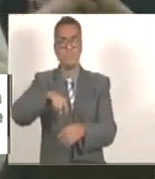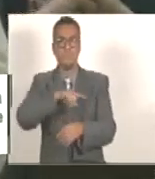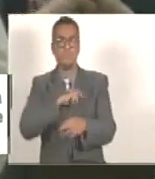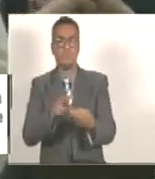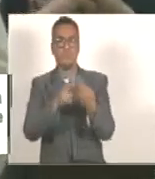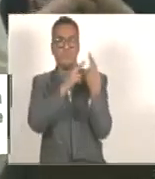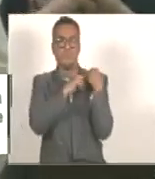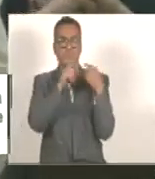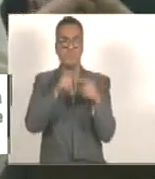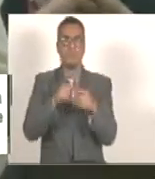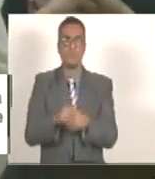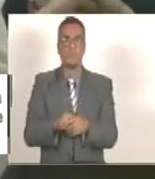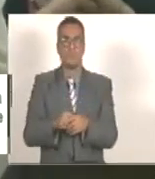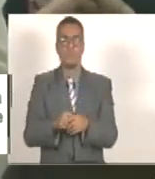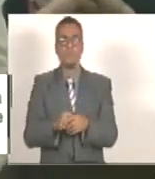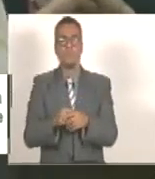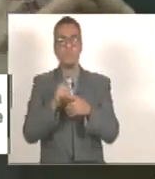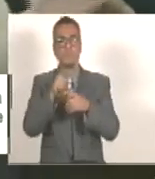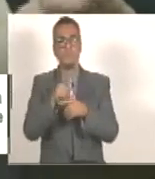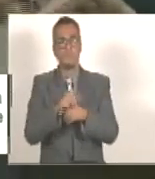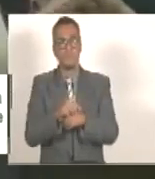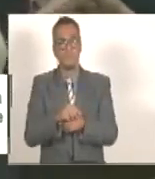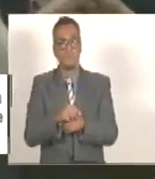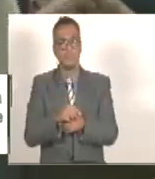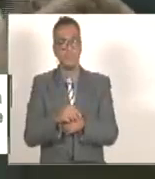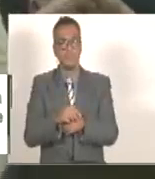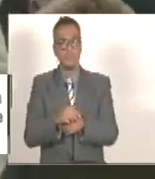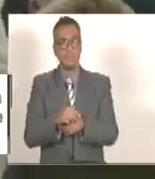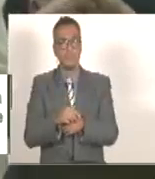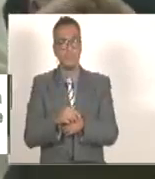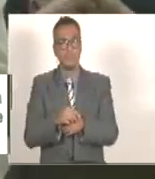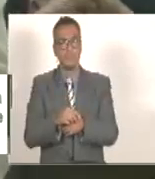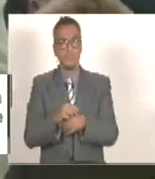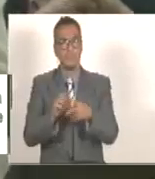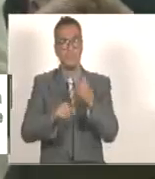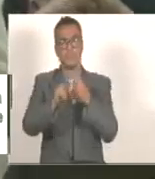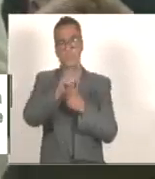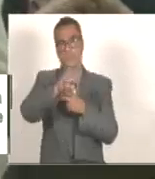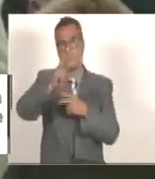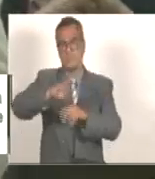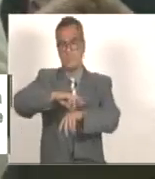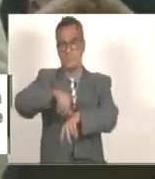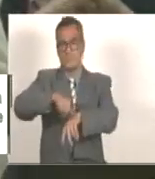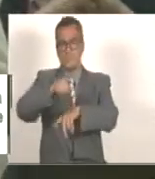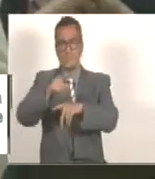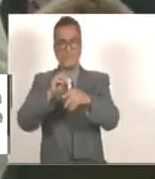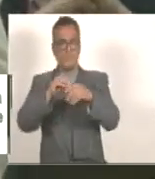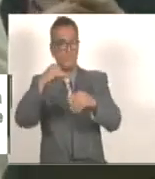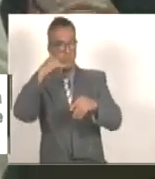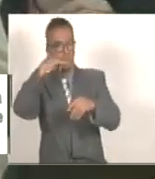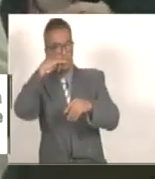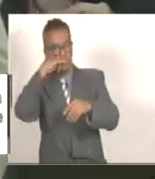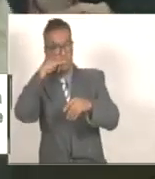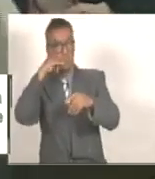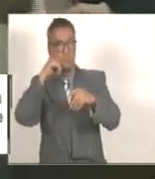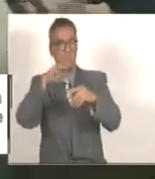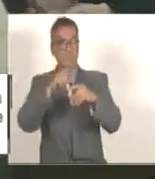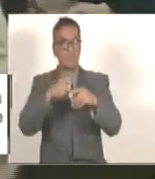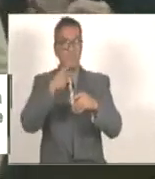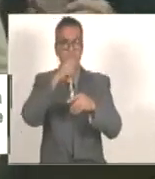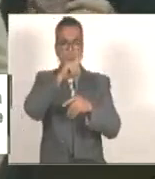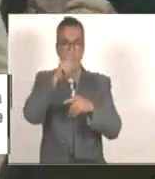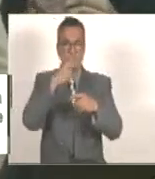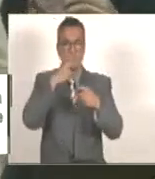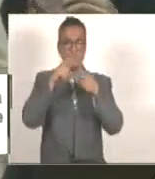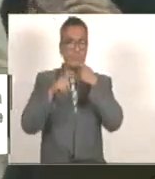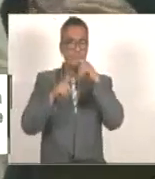aquí, que nos han cesado desde hace las horas, pues, más de 24 horas, llamándonos, preguntando de